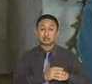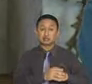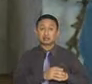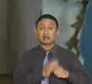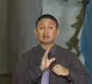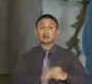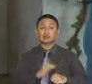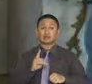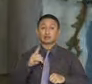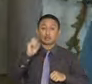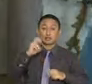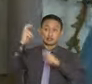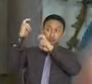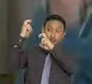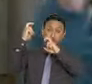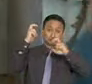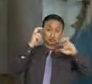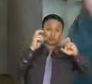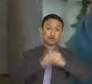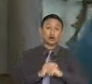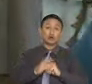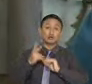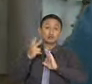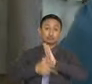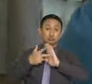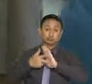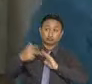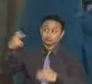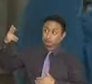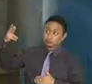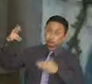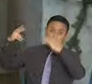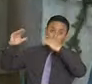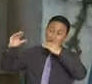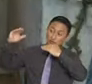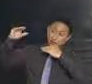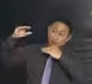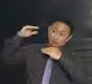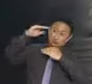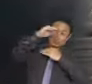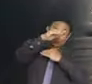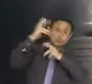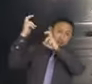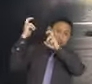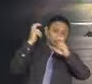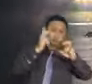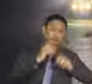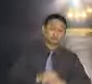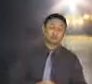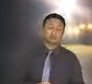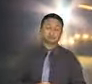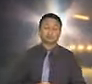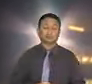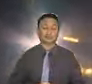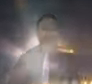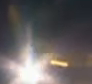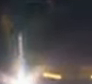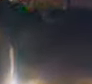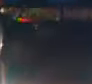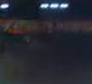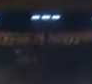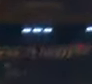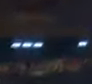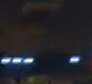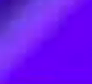metro aéreo e incluso eventualmente en ciertos puntos metroféricos informó Álvaro